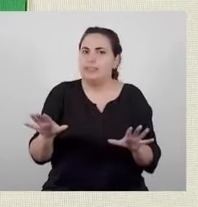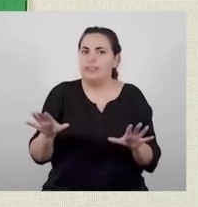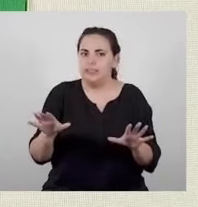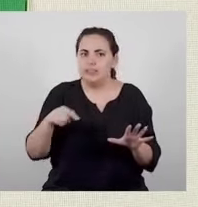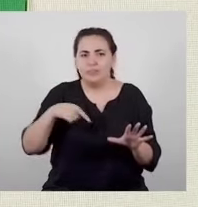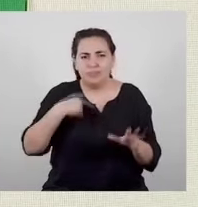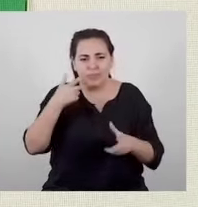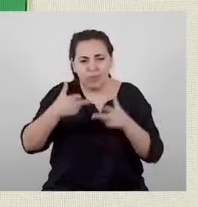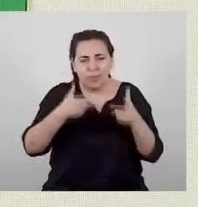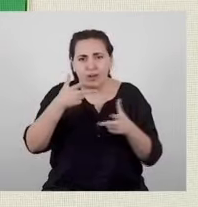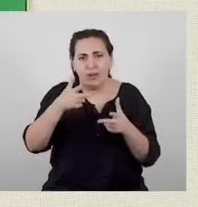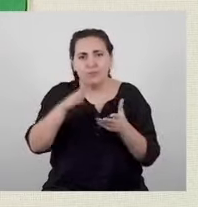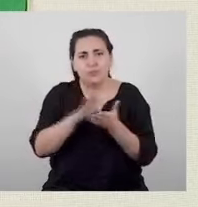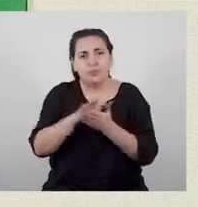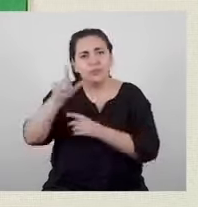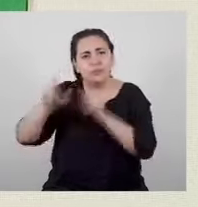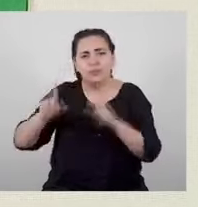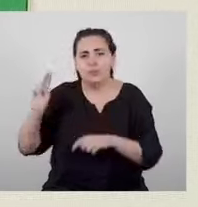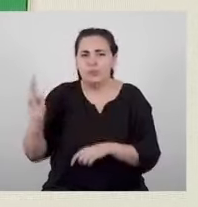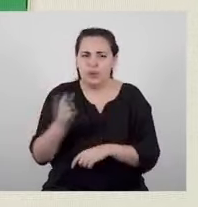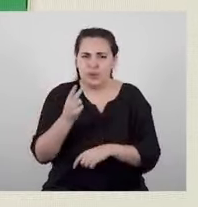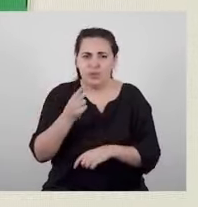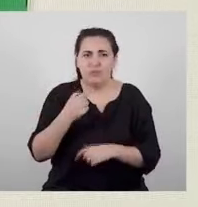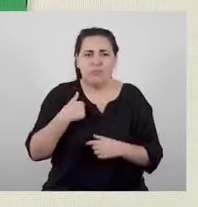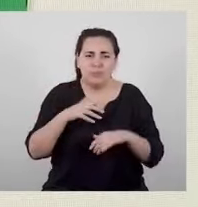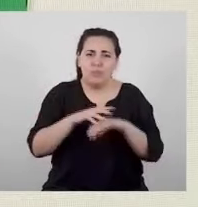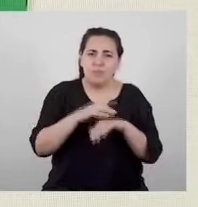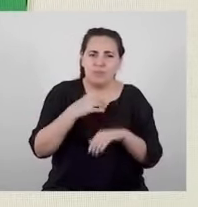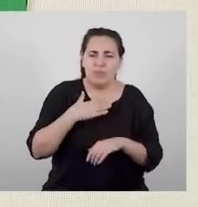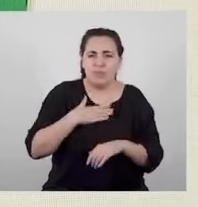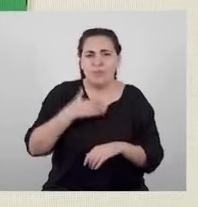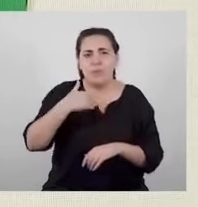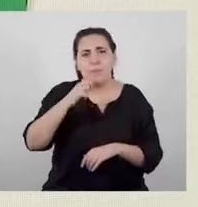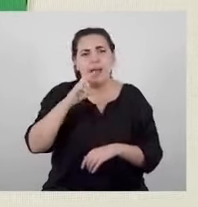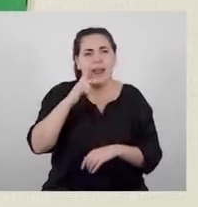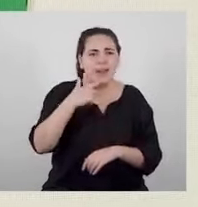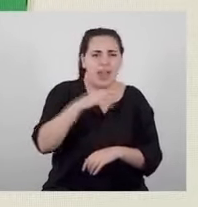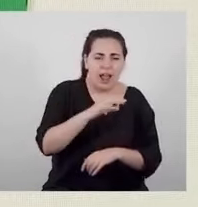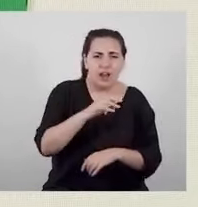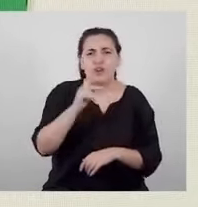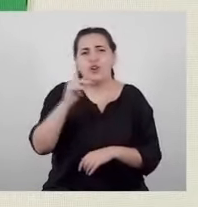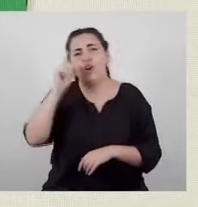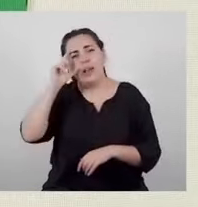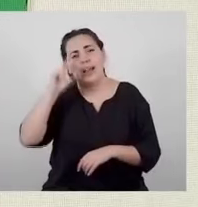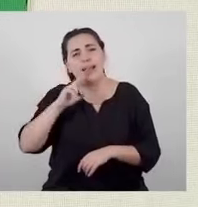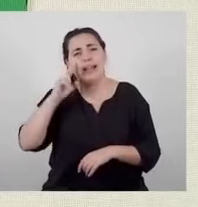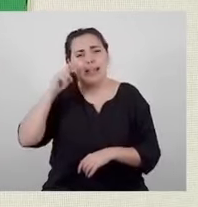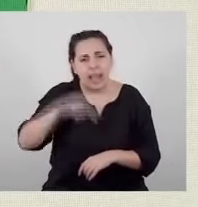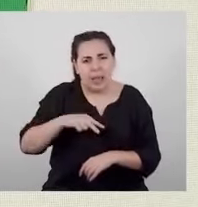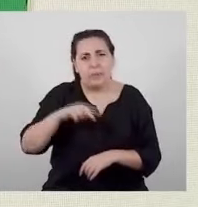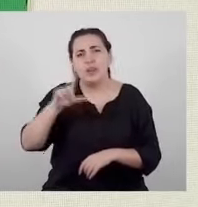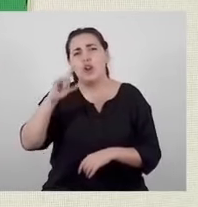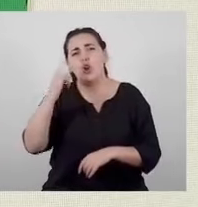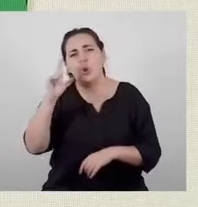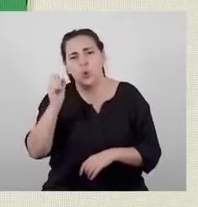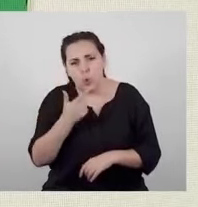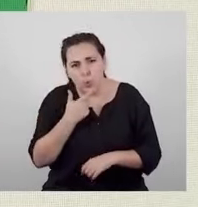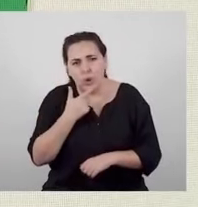hablando acá de gente que hoy ya no está yo nombré a Mariano un amigo mío nombramos a Kevin nombramos a Lucas nombramos a Lorenzo